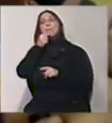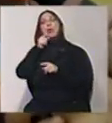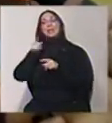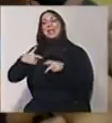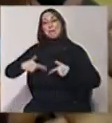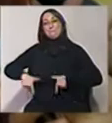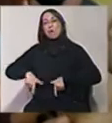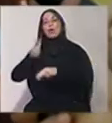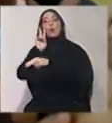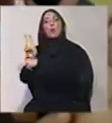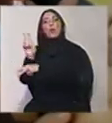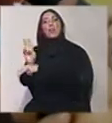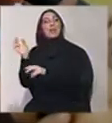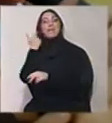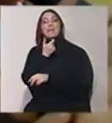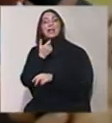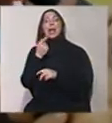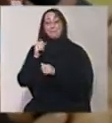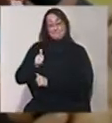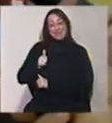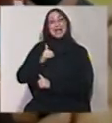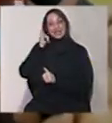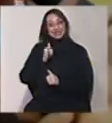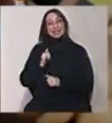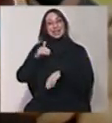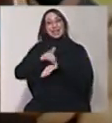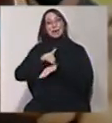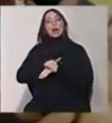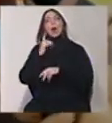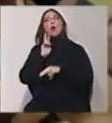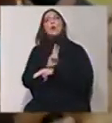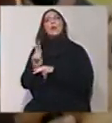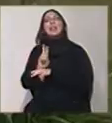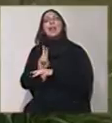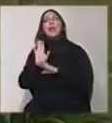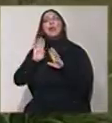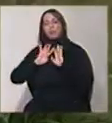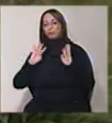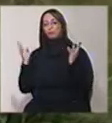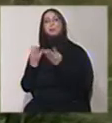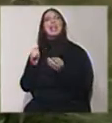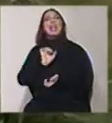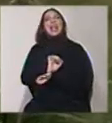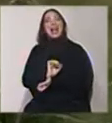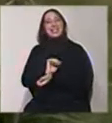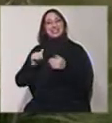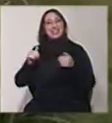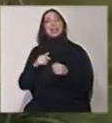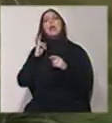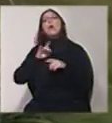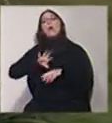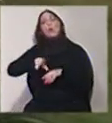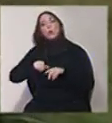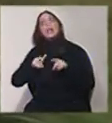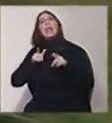sedes diplomáticas, aunque los militares sí tienen a su cargo la custodia perimetral de las cárceles. Ante el aumento de hurtos y rapiñas,